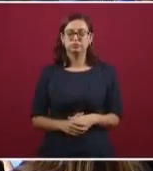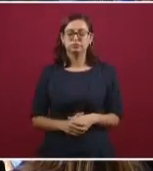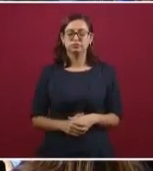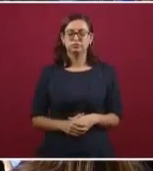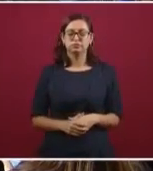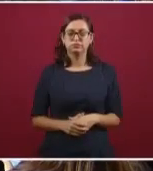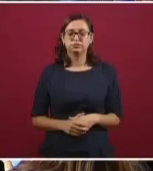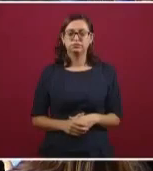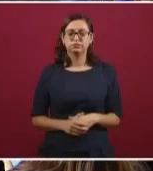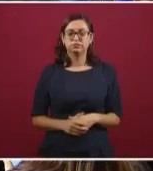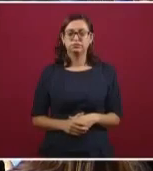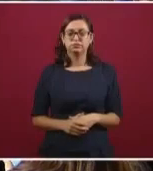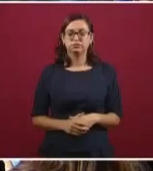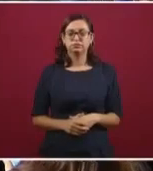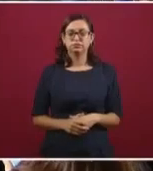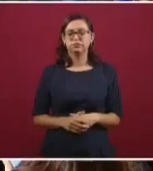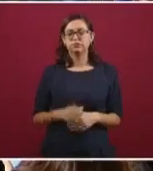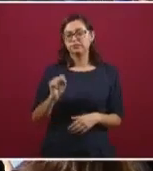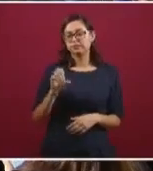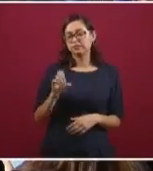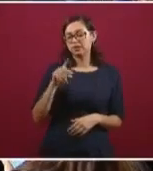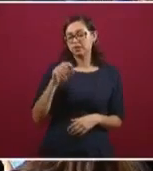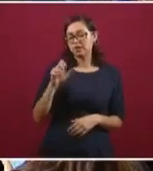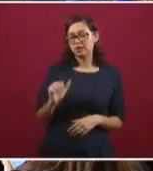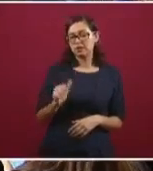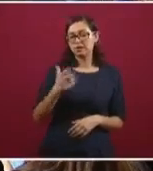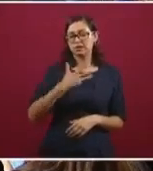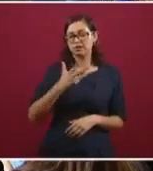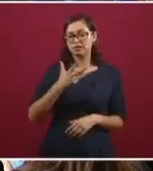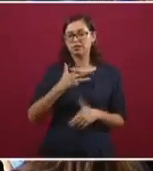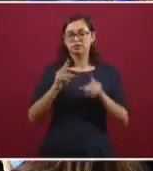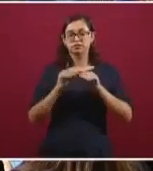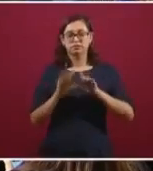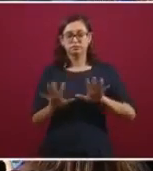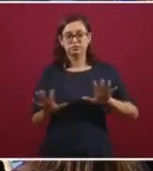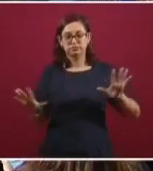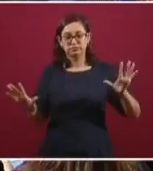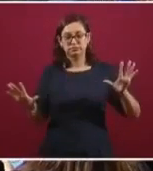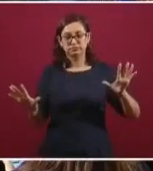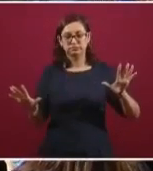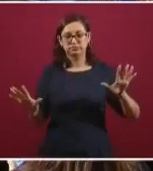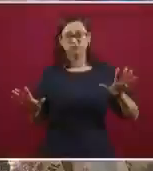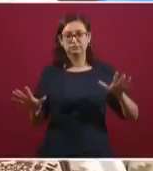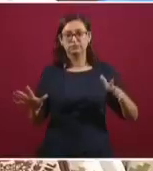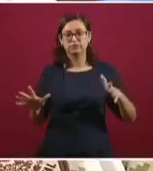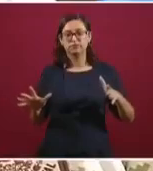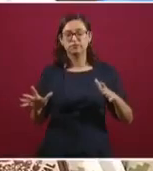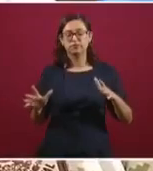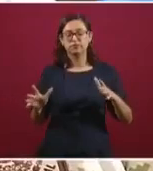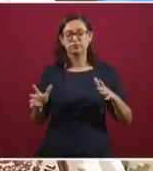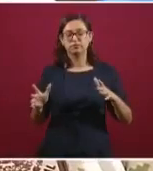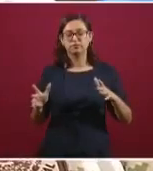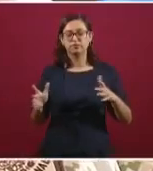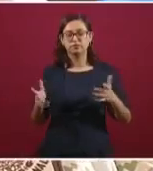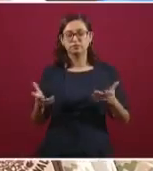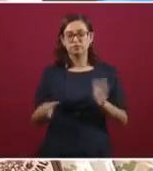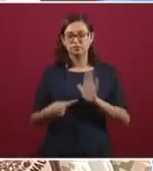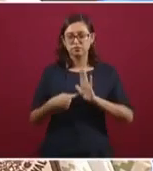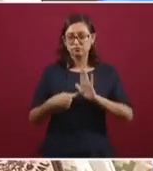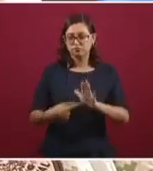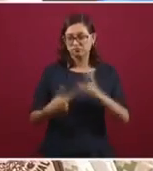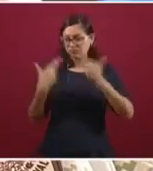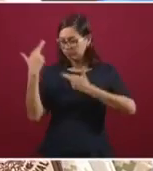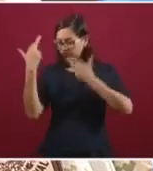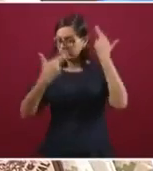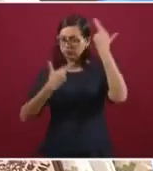Tenemos las Fuerzas Armadas, un despliegue en el cual se establecen